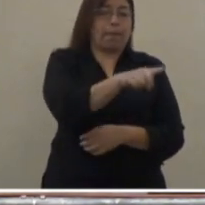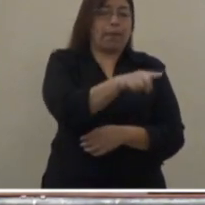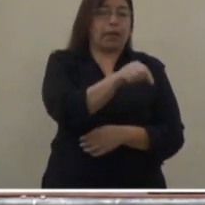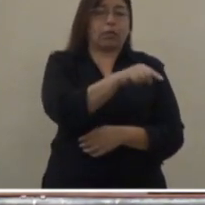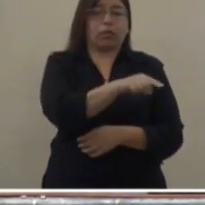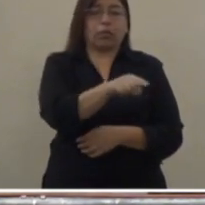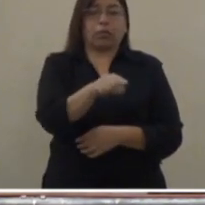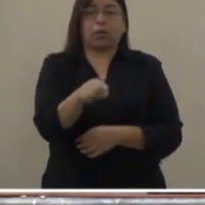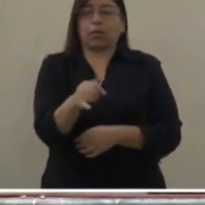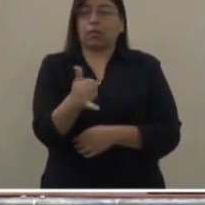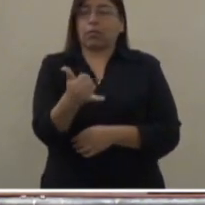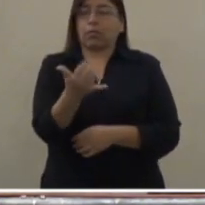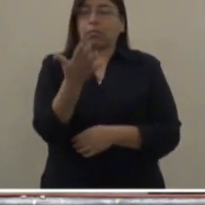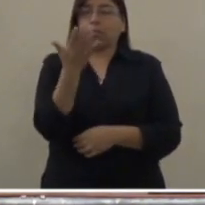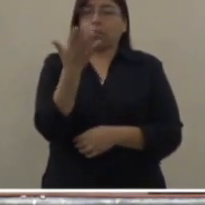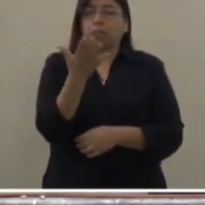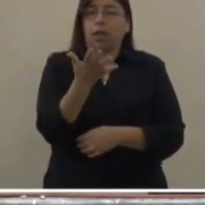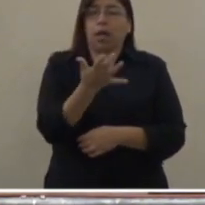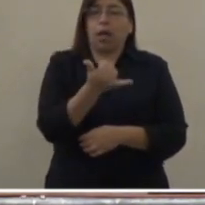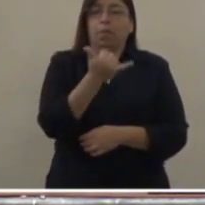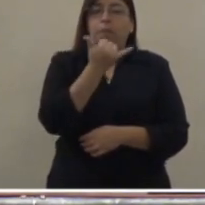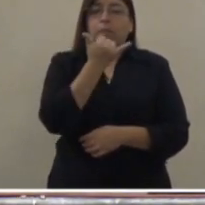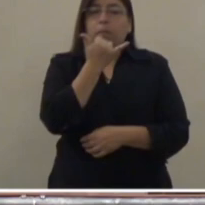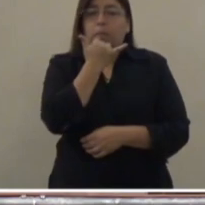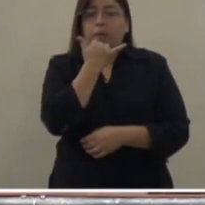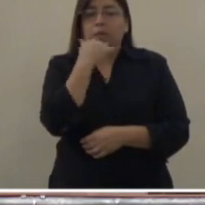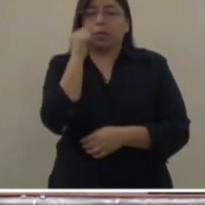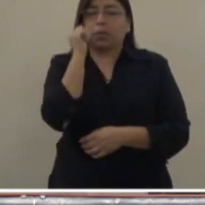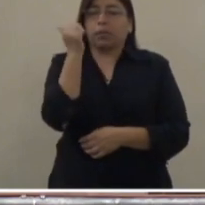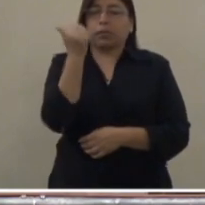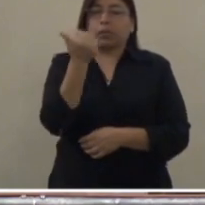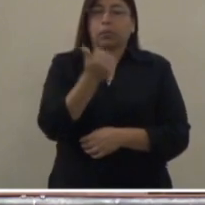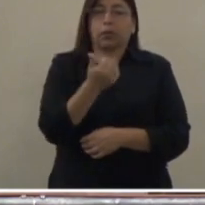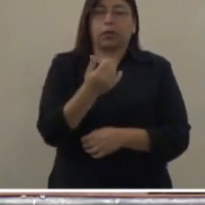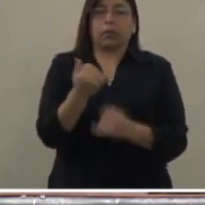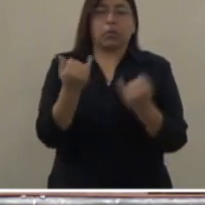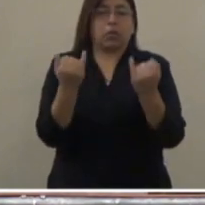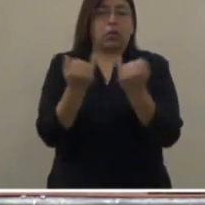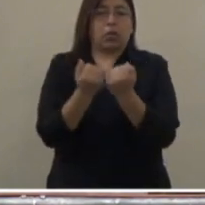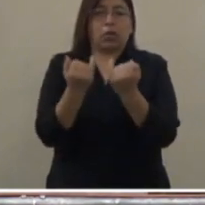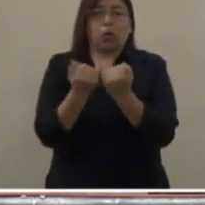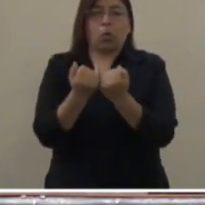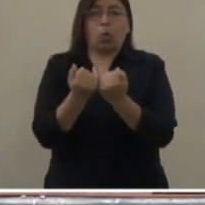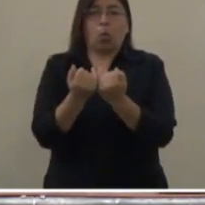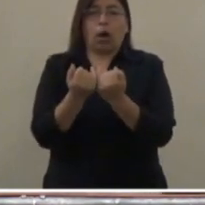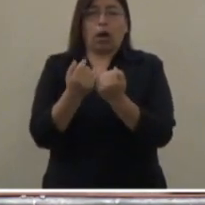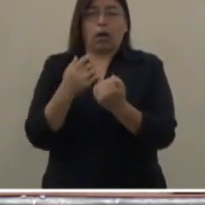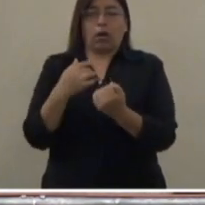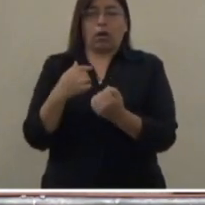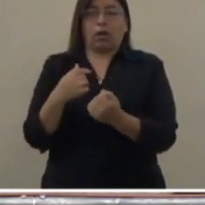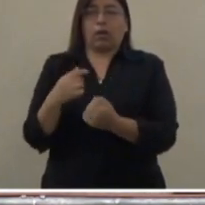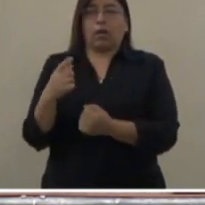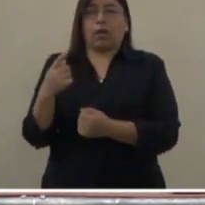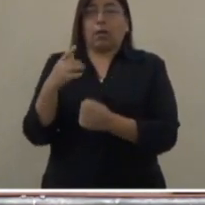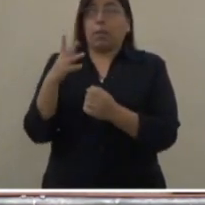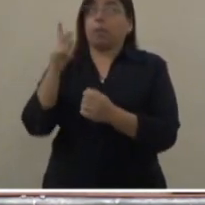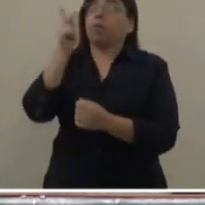tiene. Así como el Padre me ha enviado, así los envío yo.